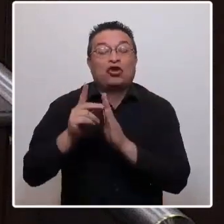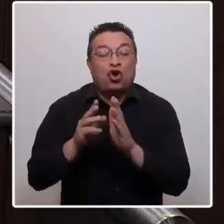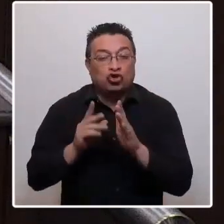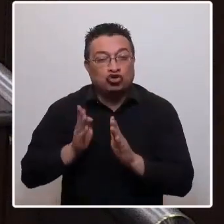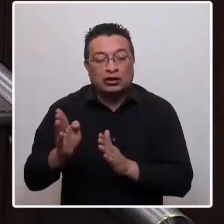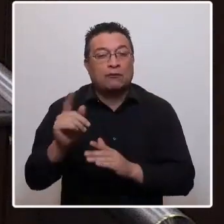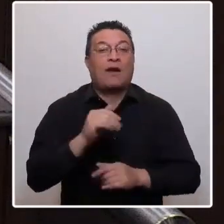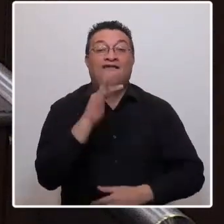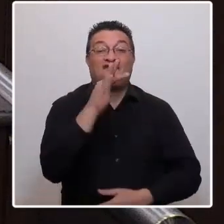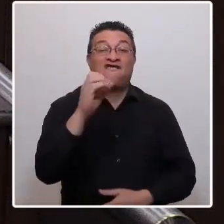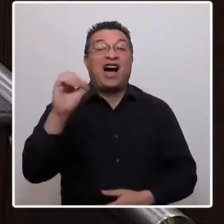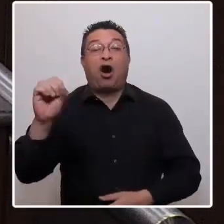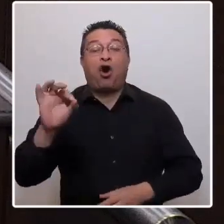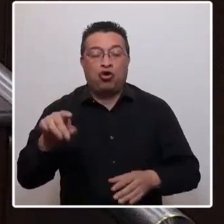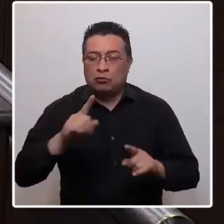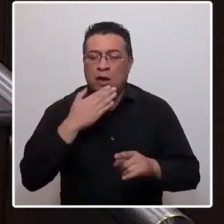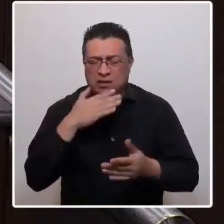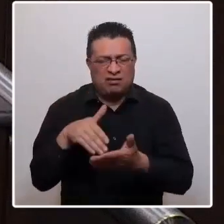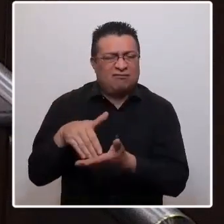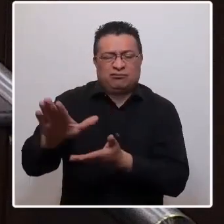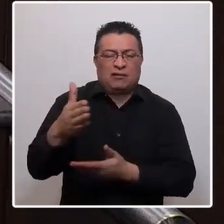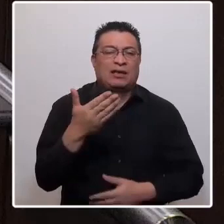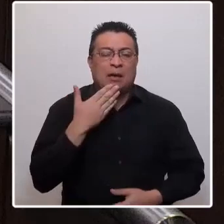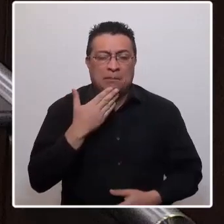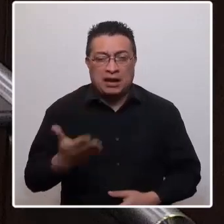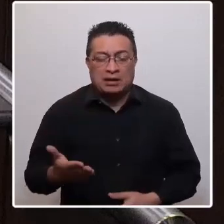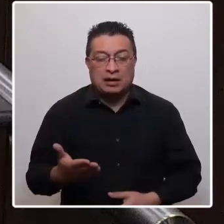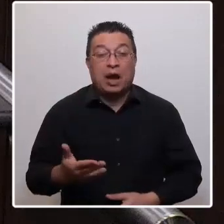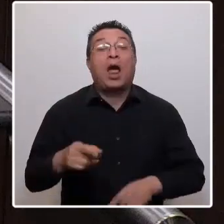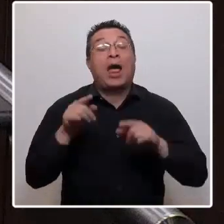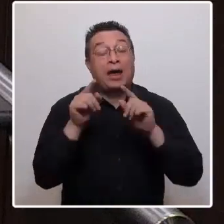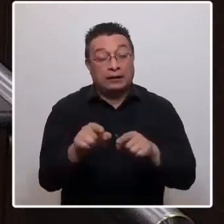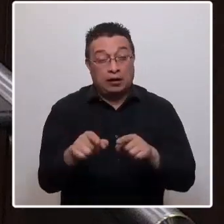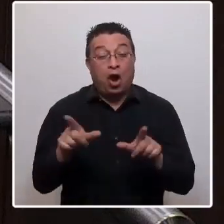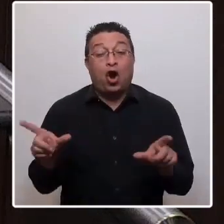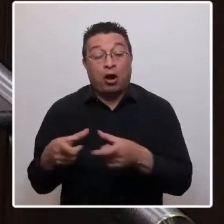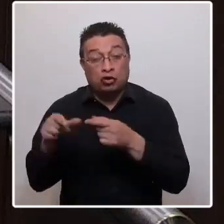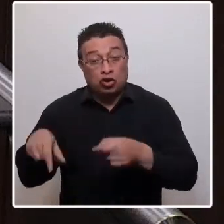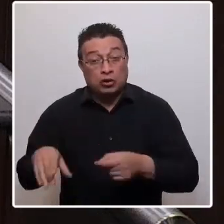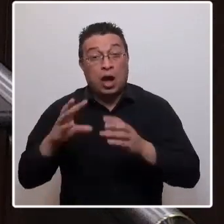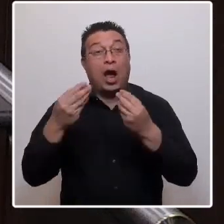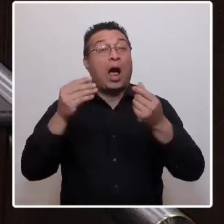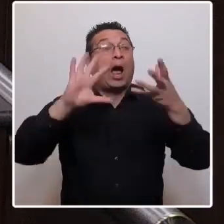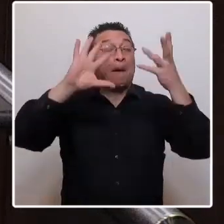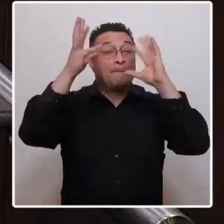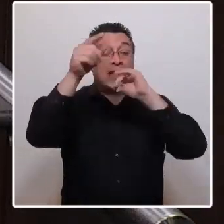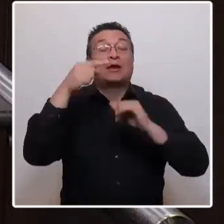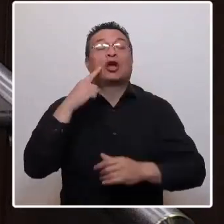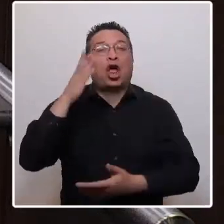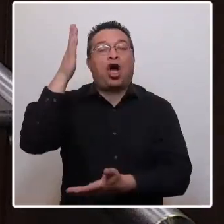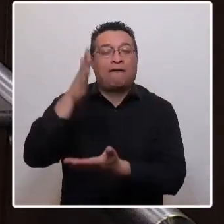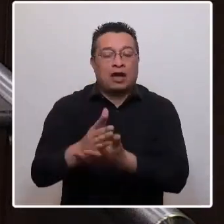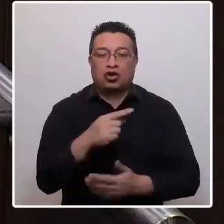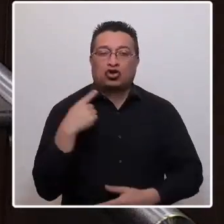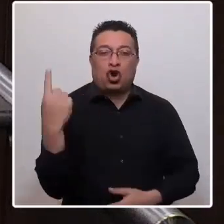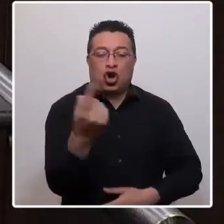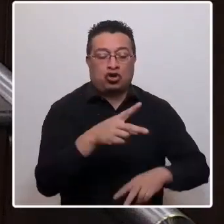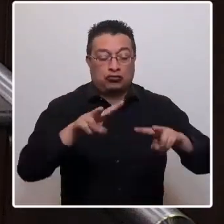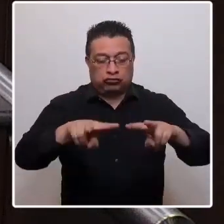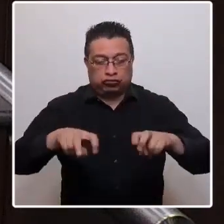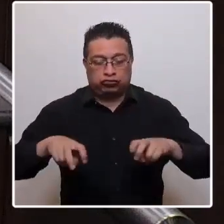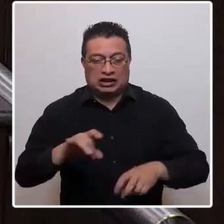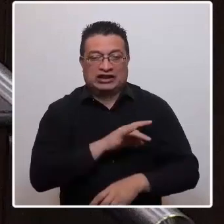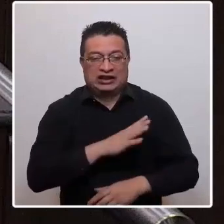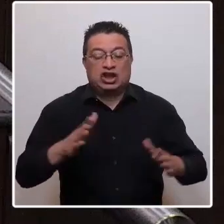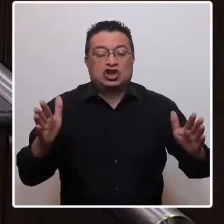la FAO. Sin embargo, acá la Comisión de Medio Ambiente quiere obligar a todos los agricultores del país, chicos,